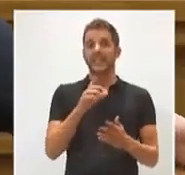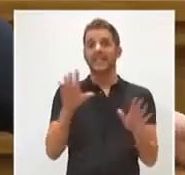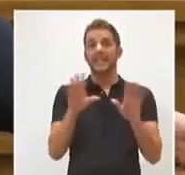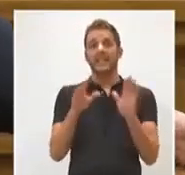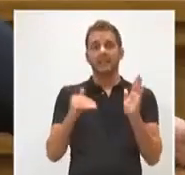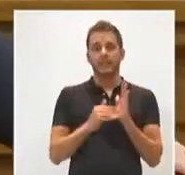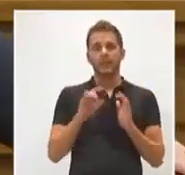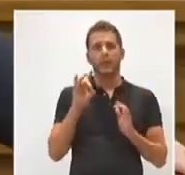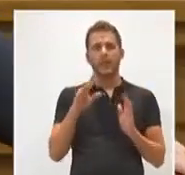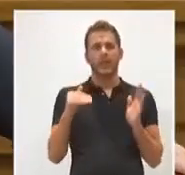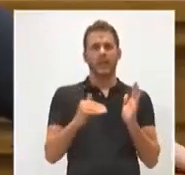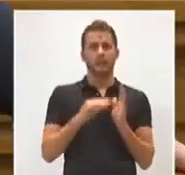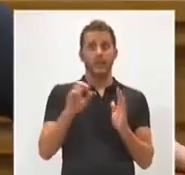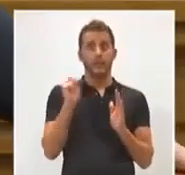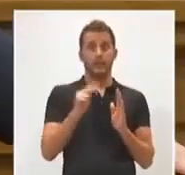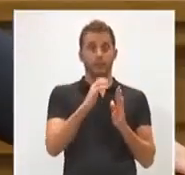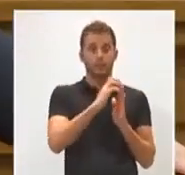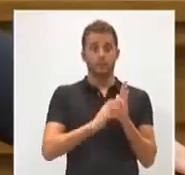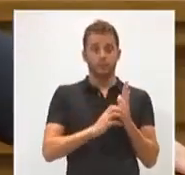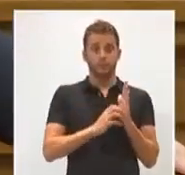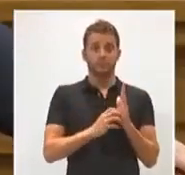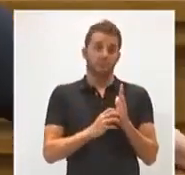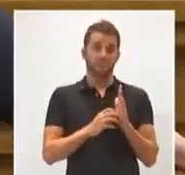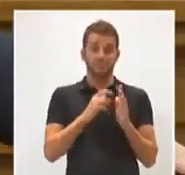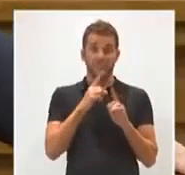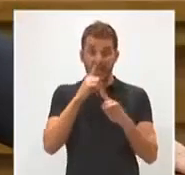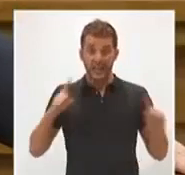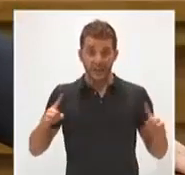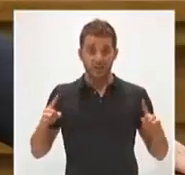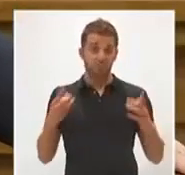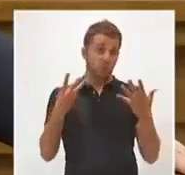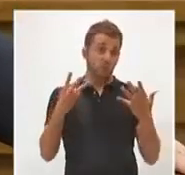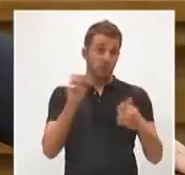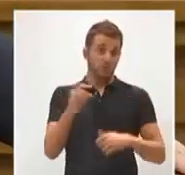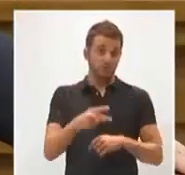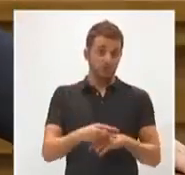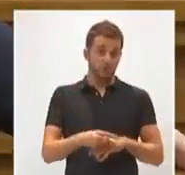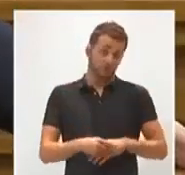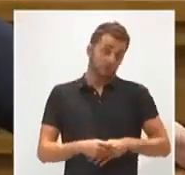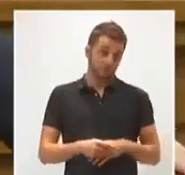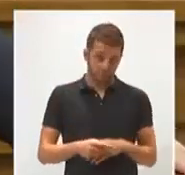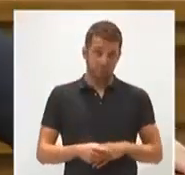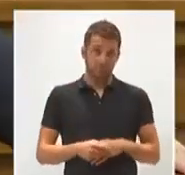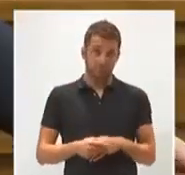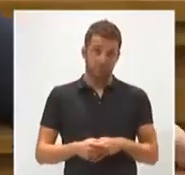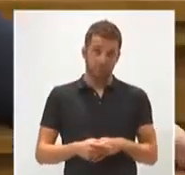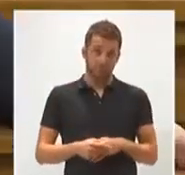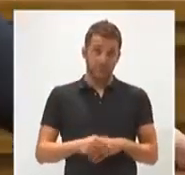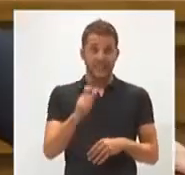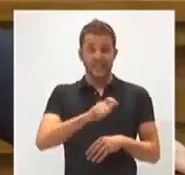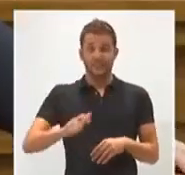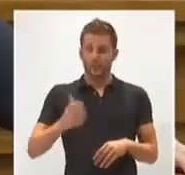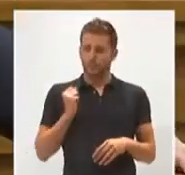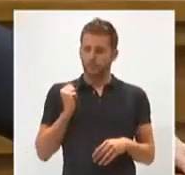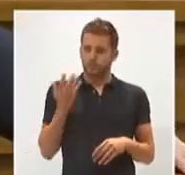euros que hay mucha en castilla la mancha pues ocho euros al año y a los que tienen todo lo contrario